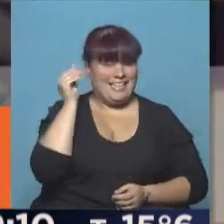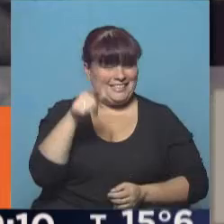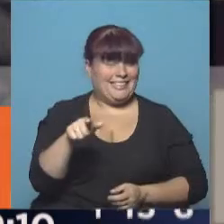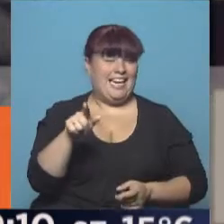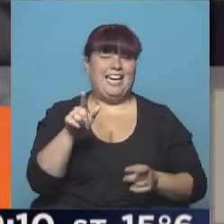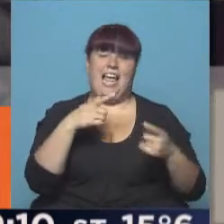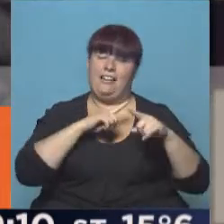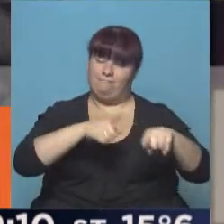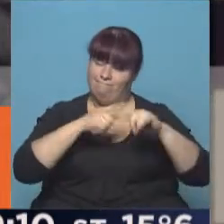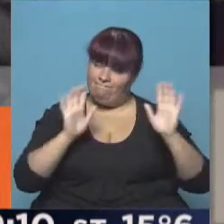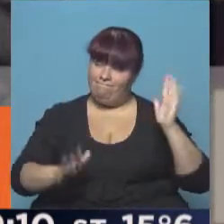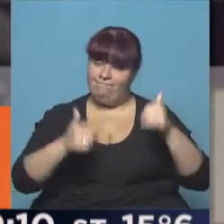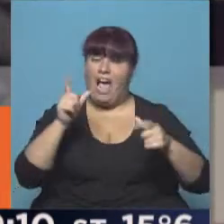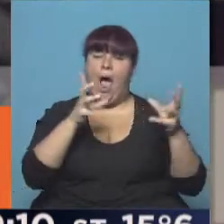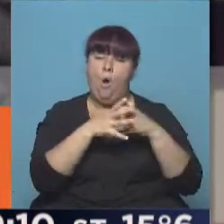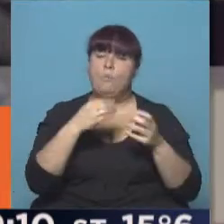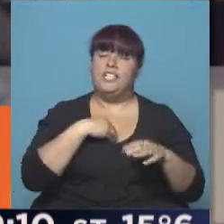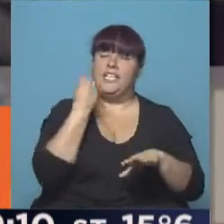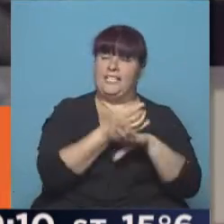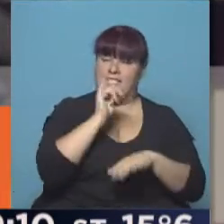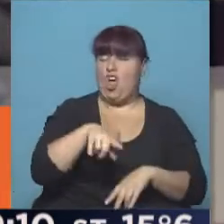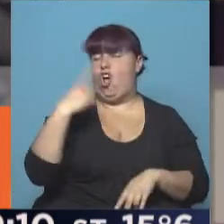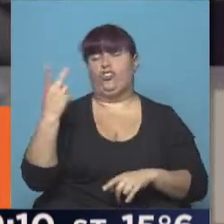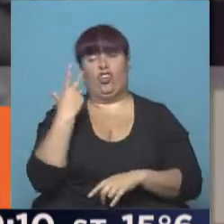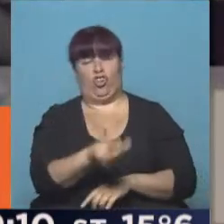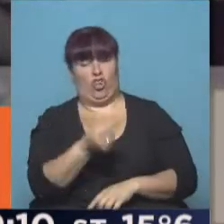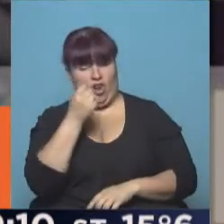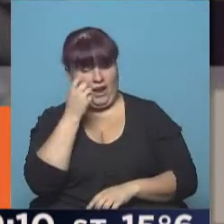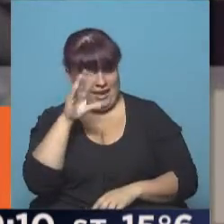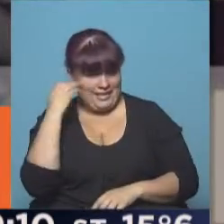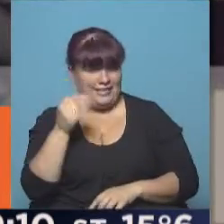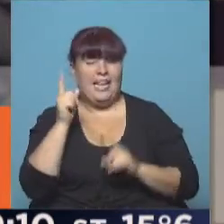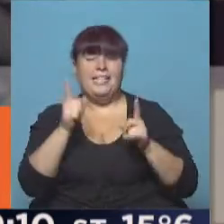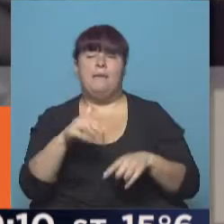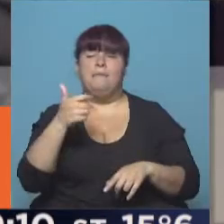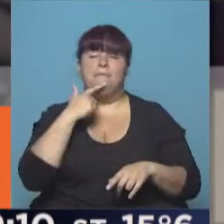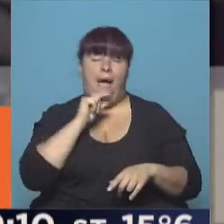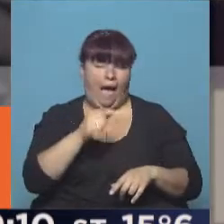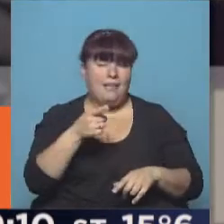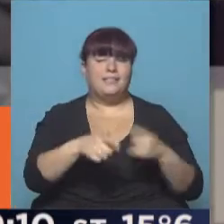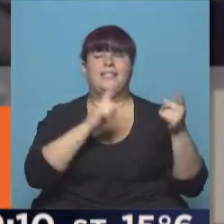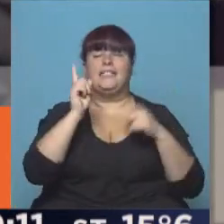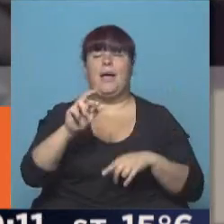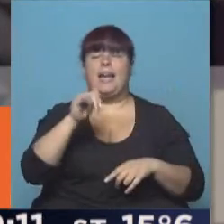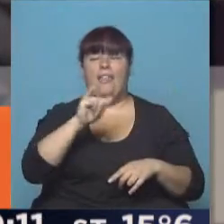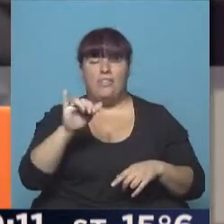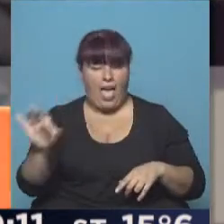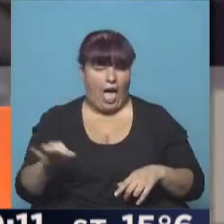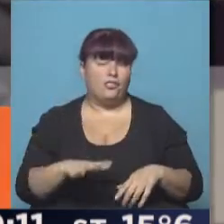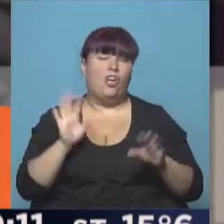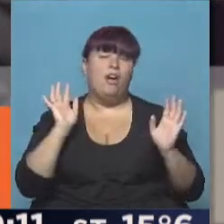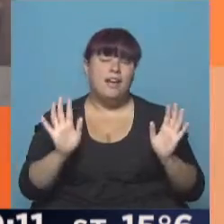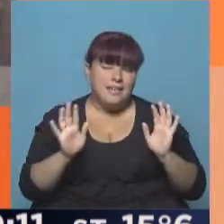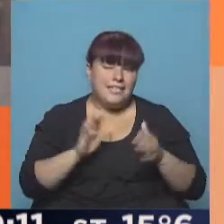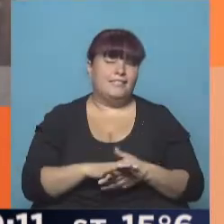está en disputa. Hay un sector que se siente representado y otro que no. Aparece la figura de Massa, está la figura de Randazzo, o sea,